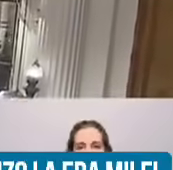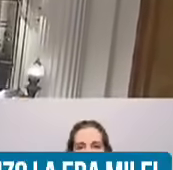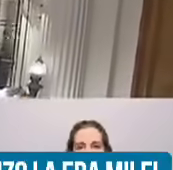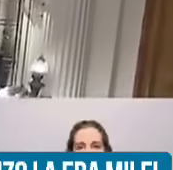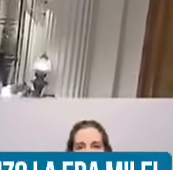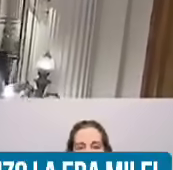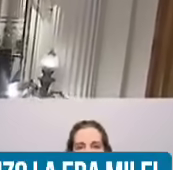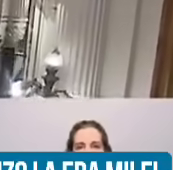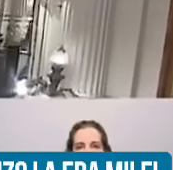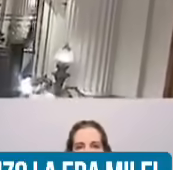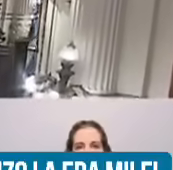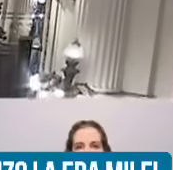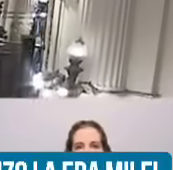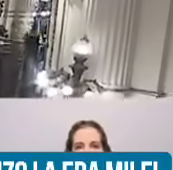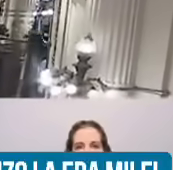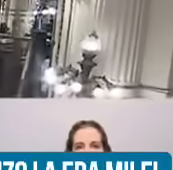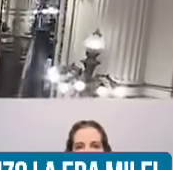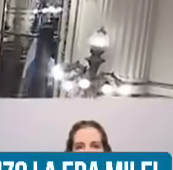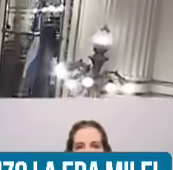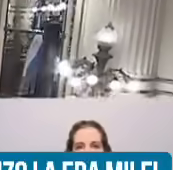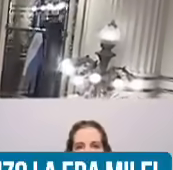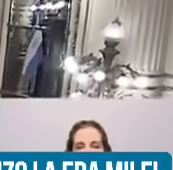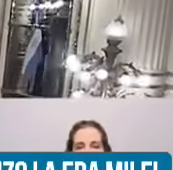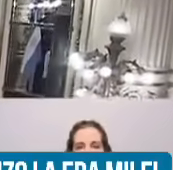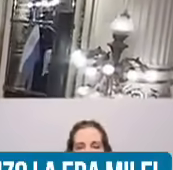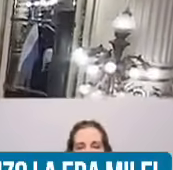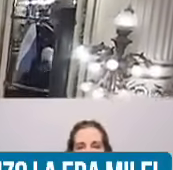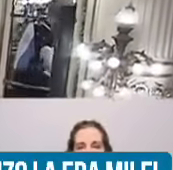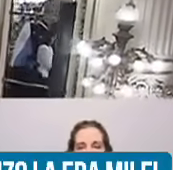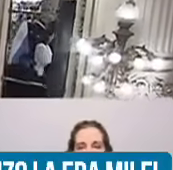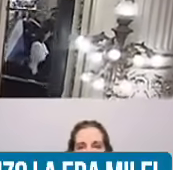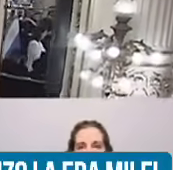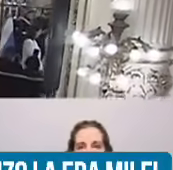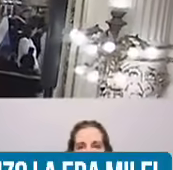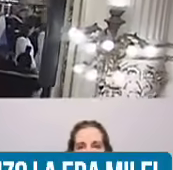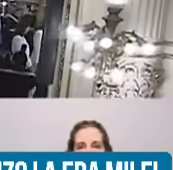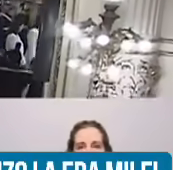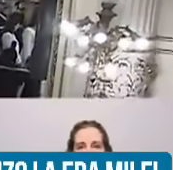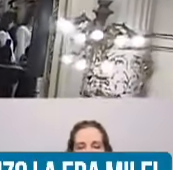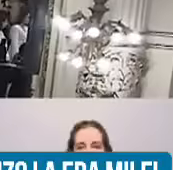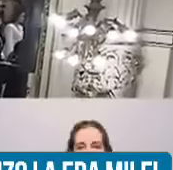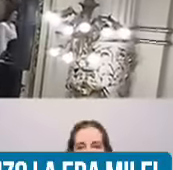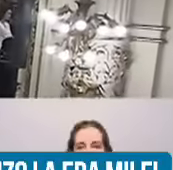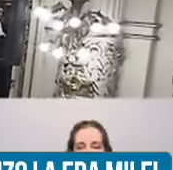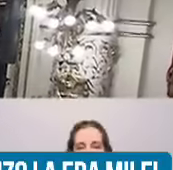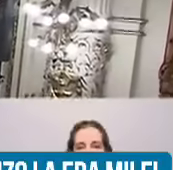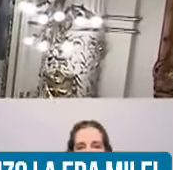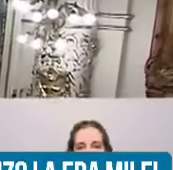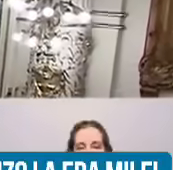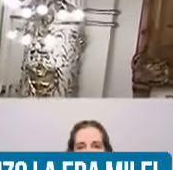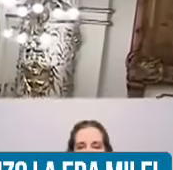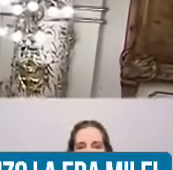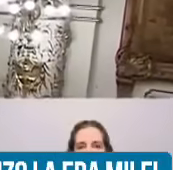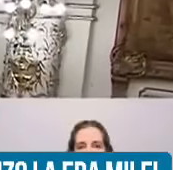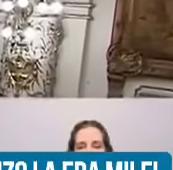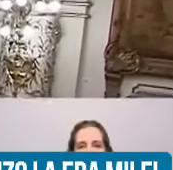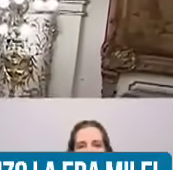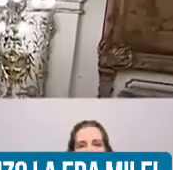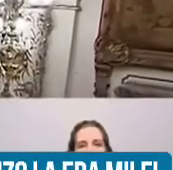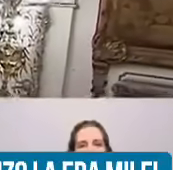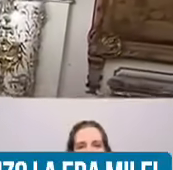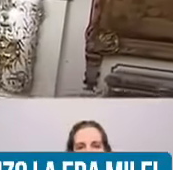ejemplo, un primer ministro hindú, un presidente chino, un presidente brasilero. Digo, eso sería lo más